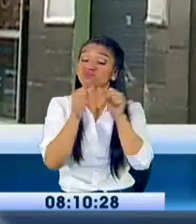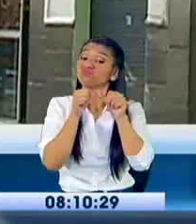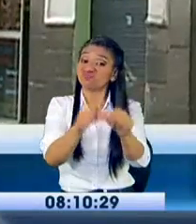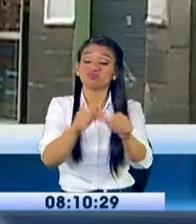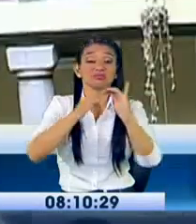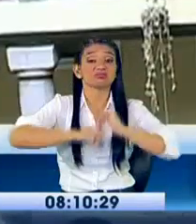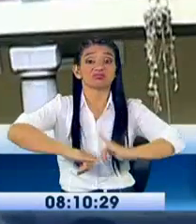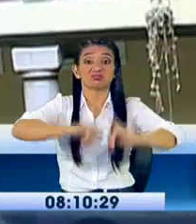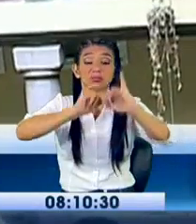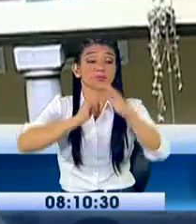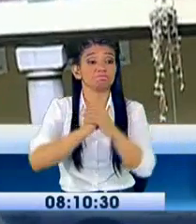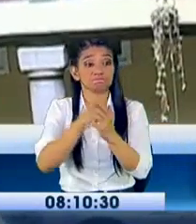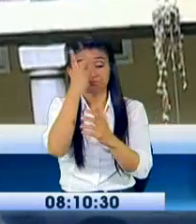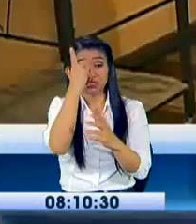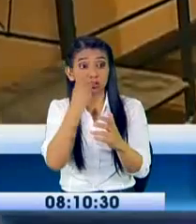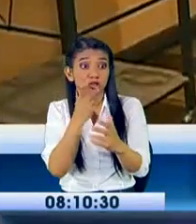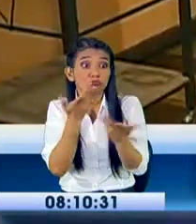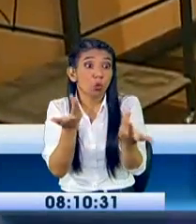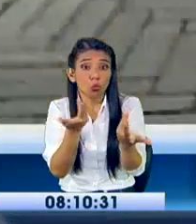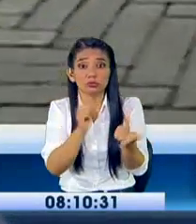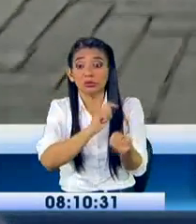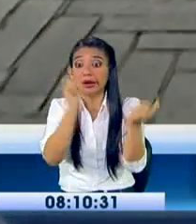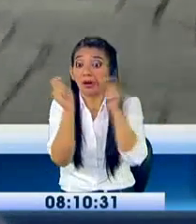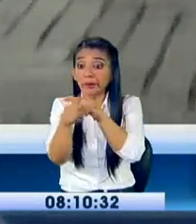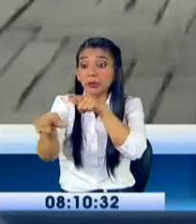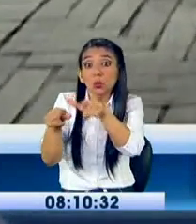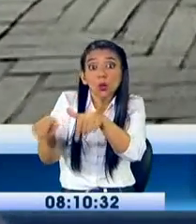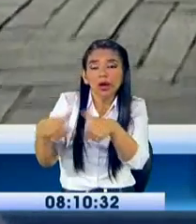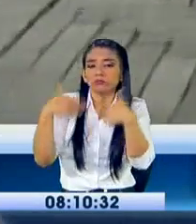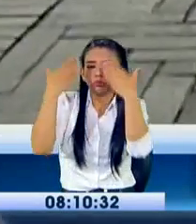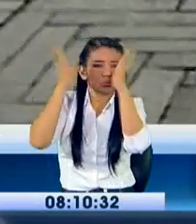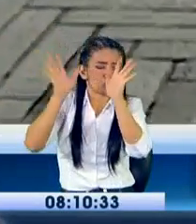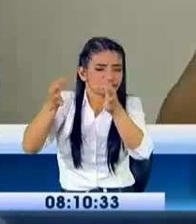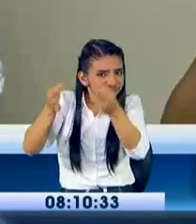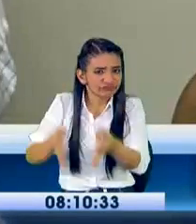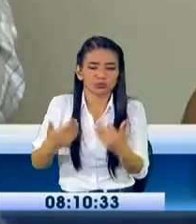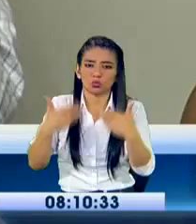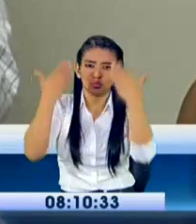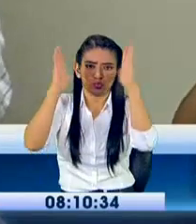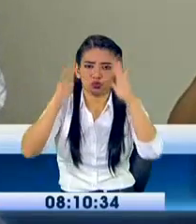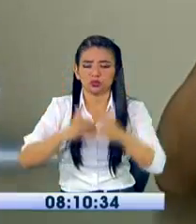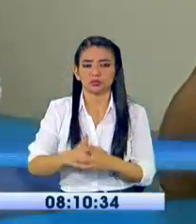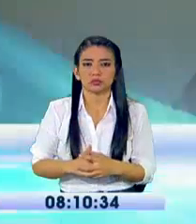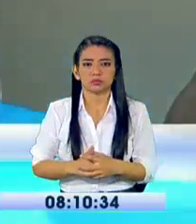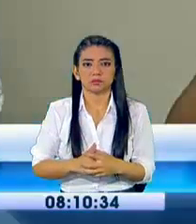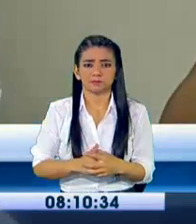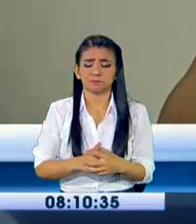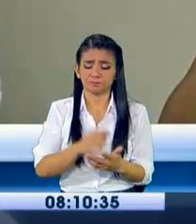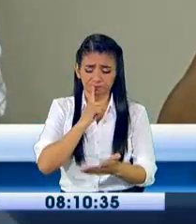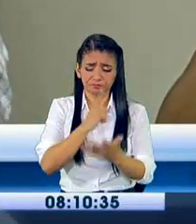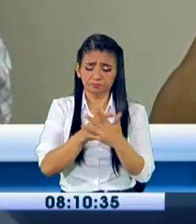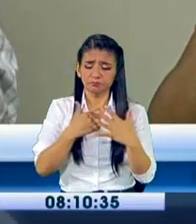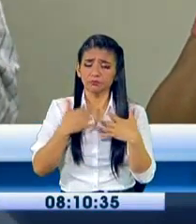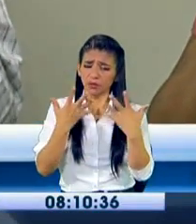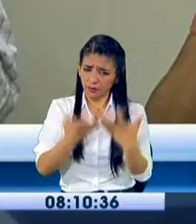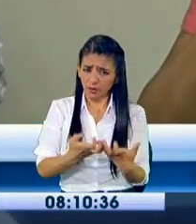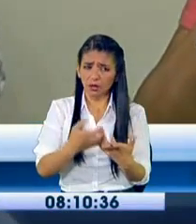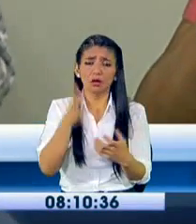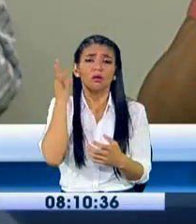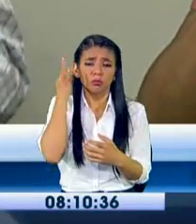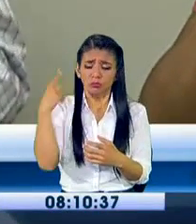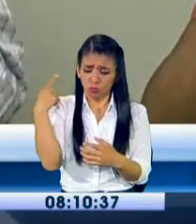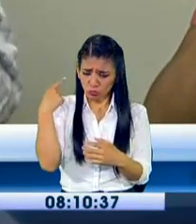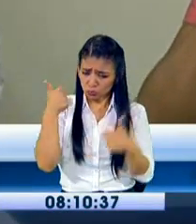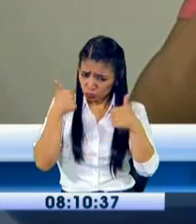se busca es darle seguridad a los barrios del centro histórico, que no se estigmatice el trabajo de las servidoras sexuales, sino que se busca es mejorar